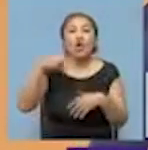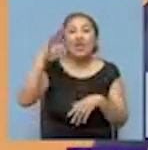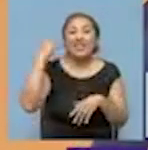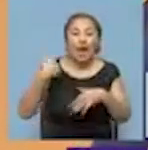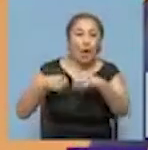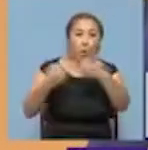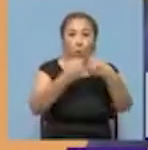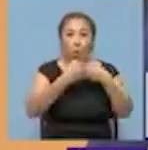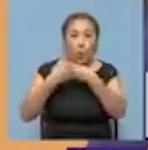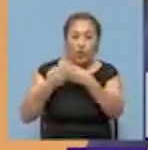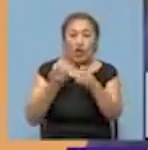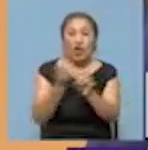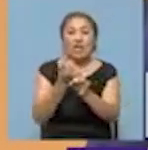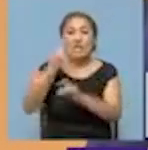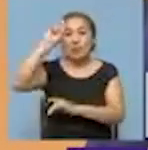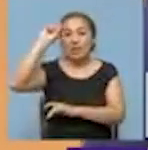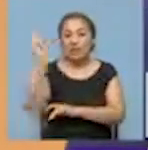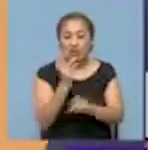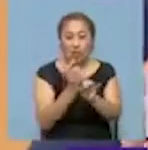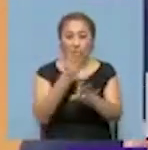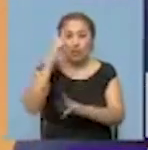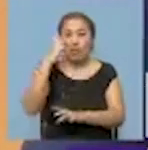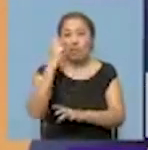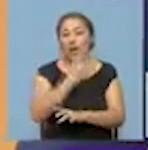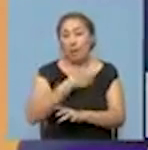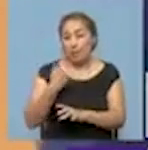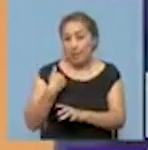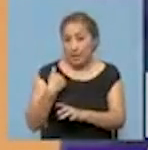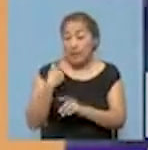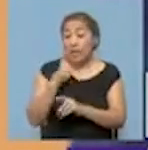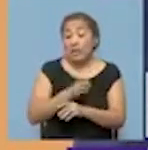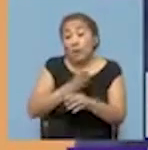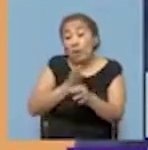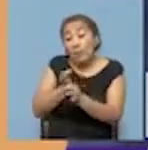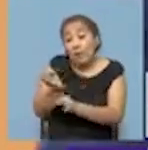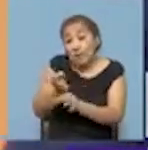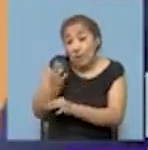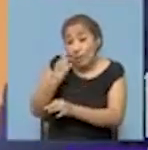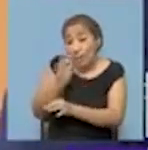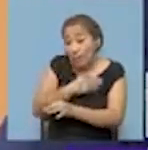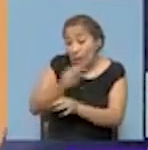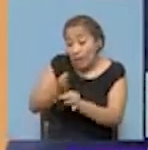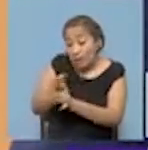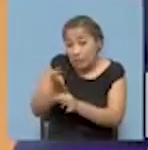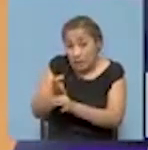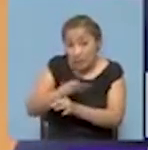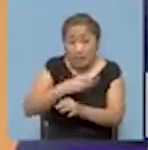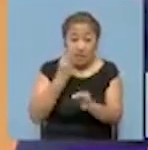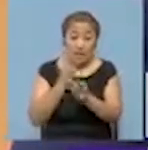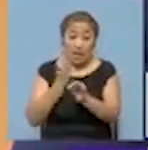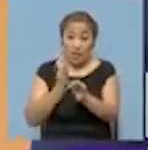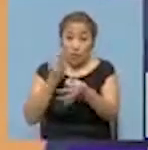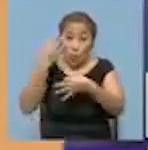la educación que le dan los padres no contraria porque si vos el papel enseña una cosa en su casa y la escuela le enseña lo